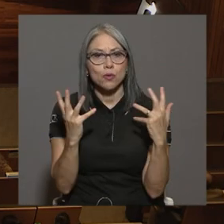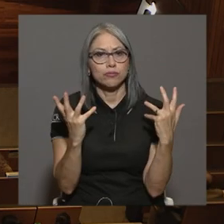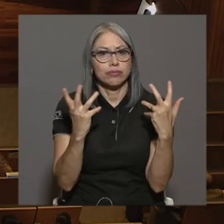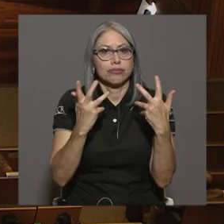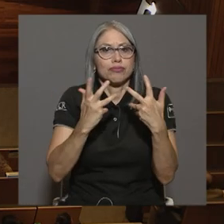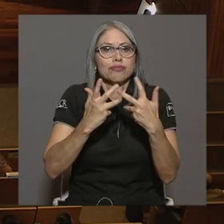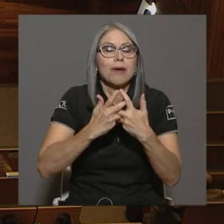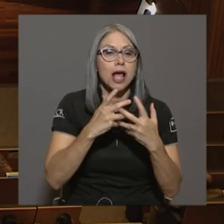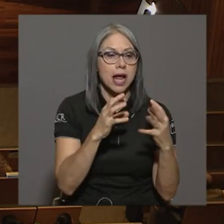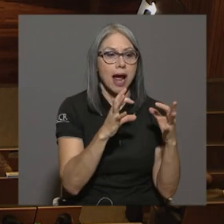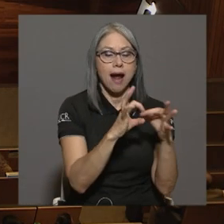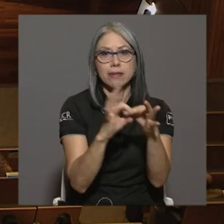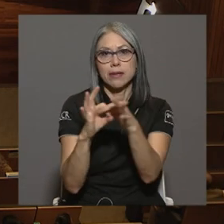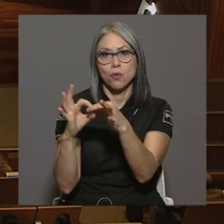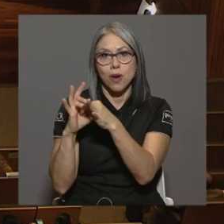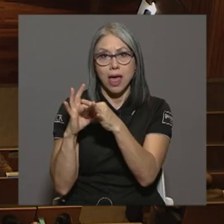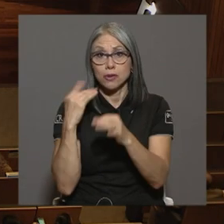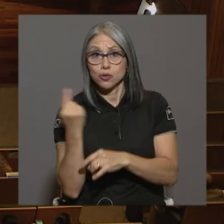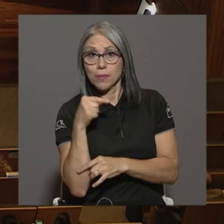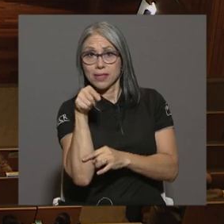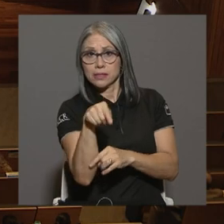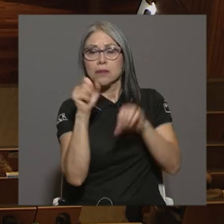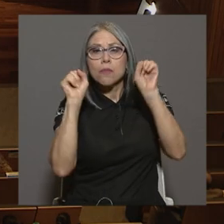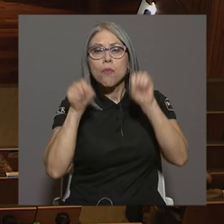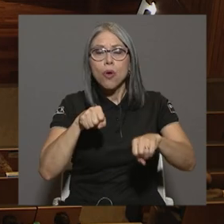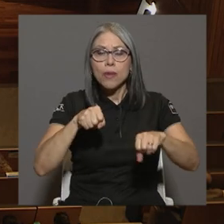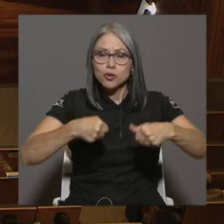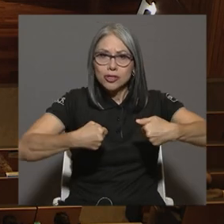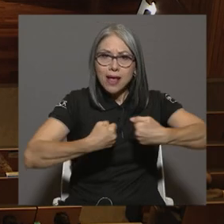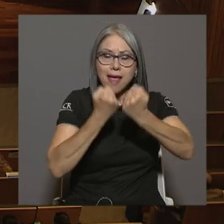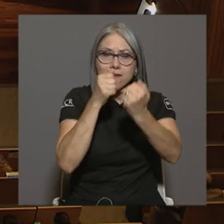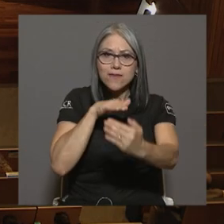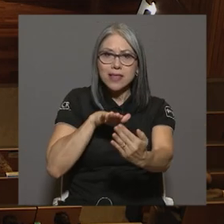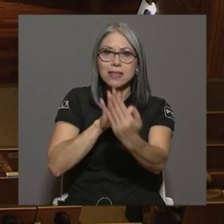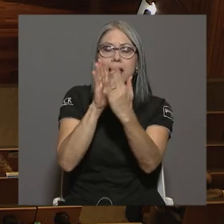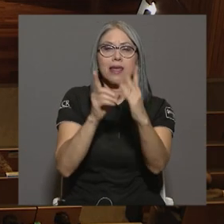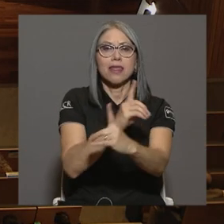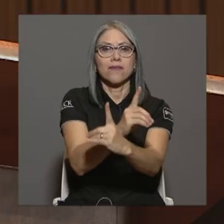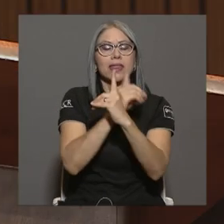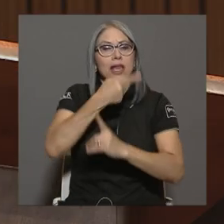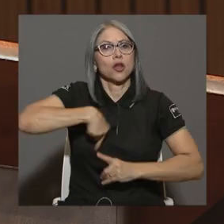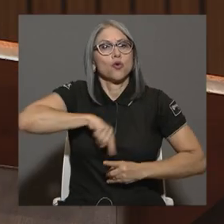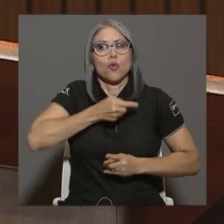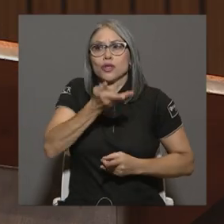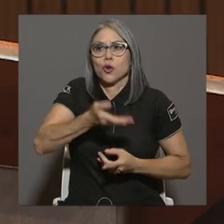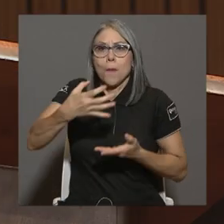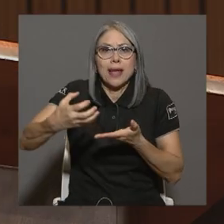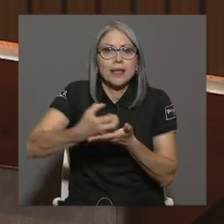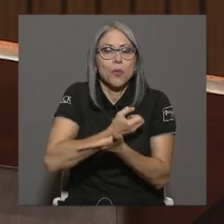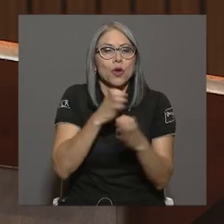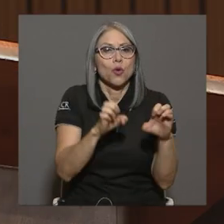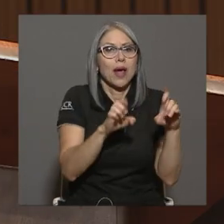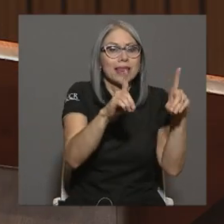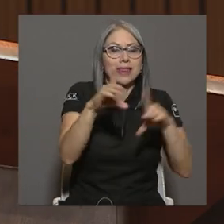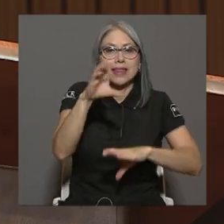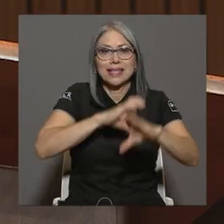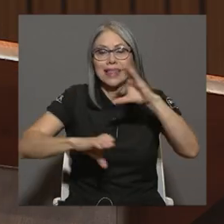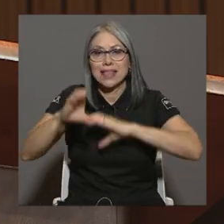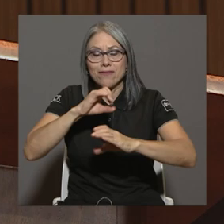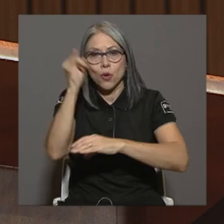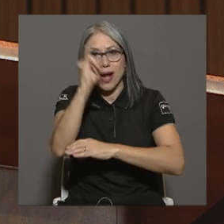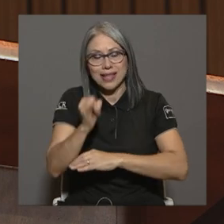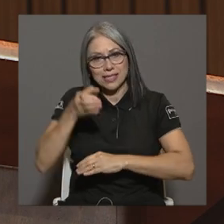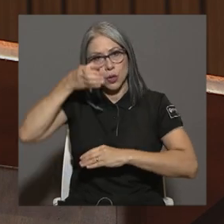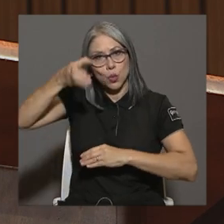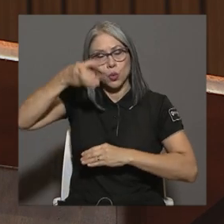y articulado podremos enfrentar y defender nuestro patrimonio educativo, científico, artístico, cultural